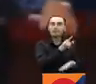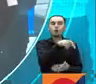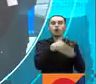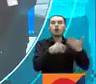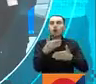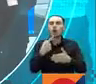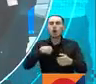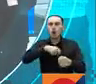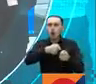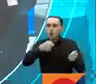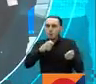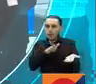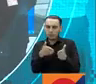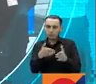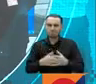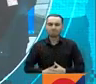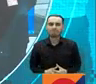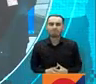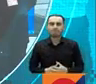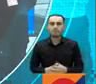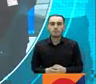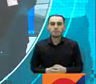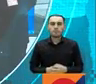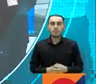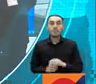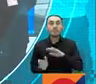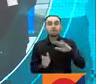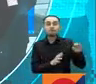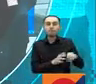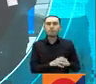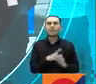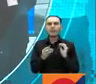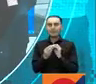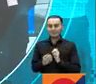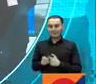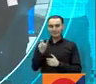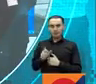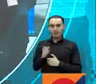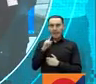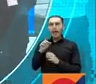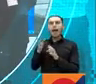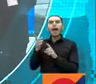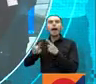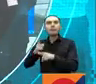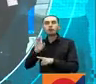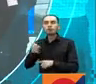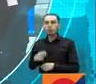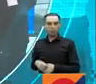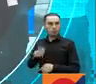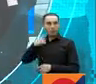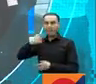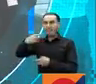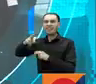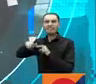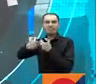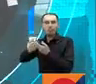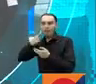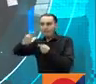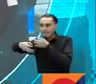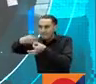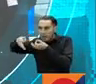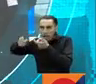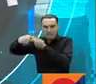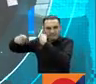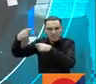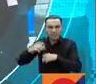tortura. Y la acusación por trata de personas a una amiga de Hernán Giraldo Serna, alias Taladro, y la captura de alias El